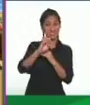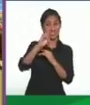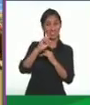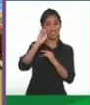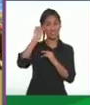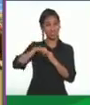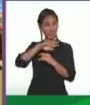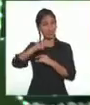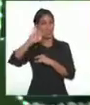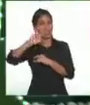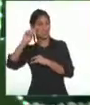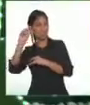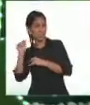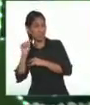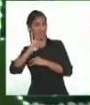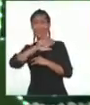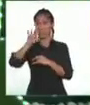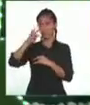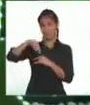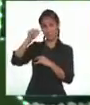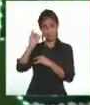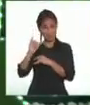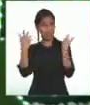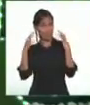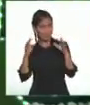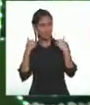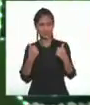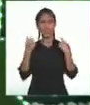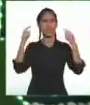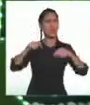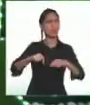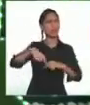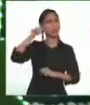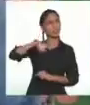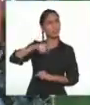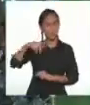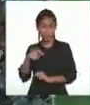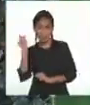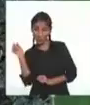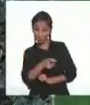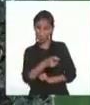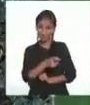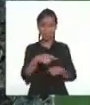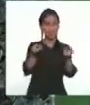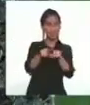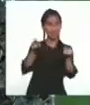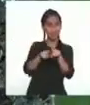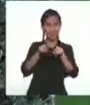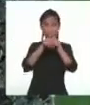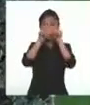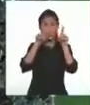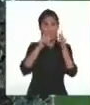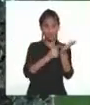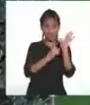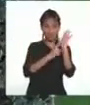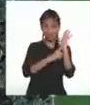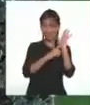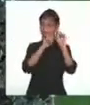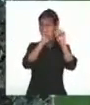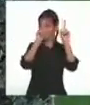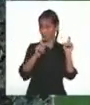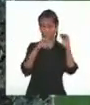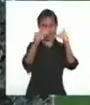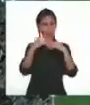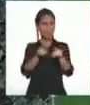Yari? ¡Sí! Perfecto. Para este juego vamos a necesitar un dado. Además, tarjetas con preguntas. Justo las tengo aquí.